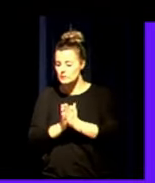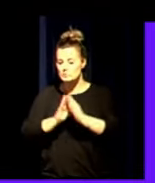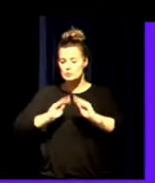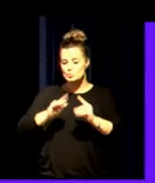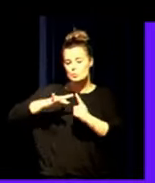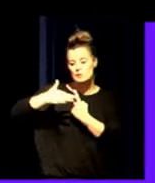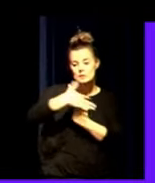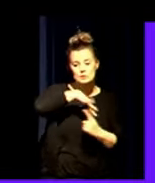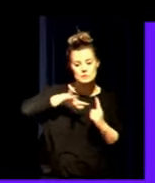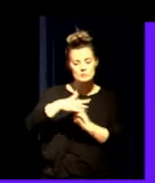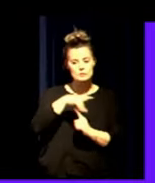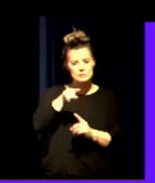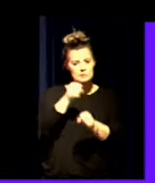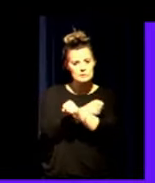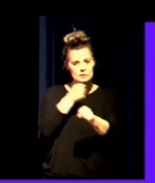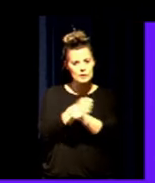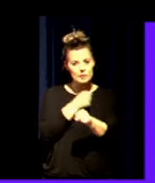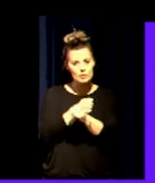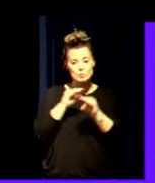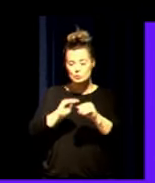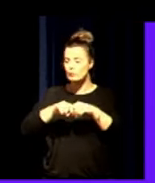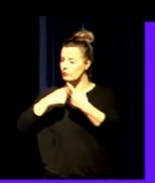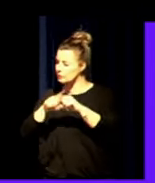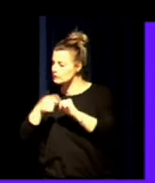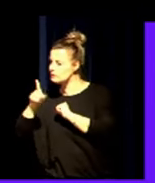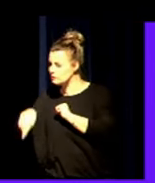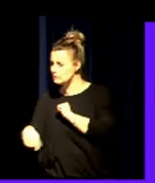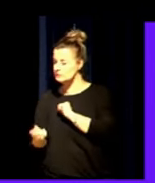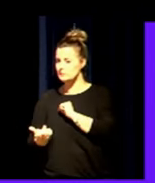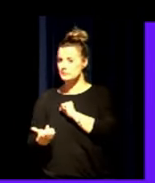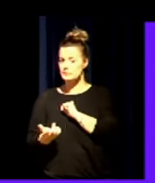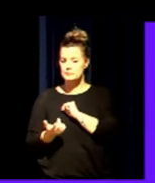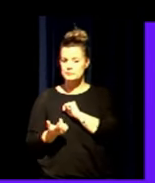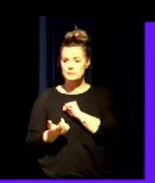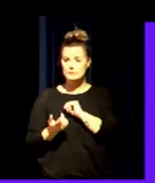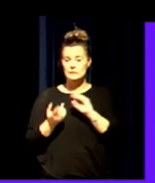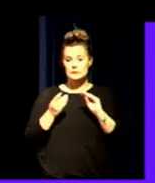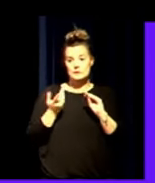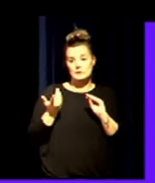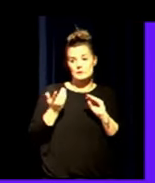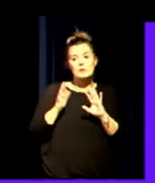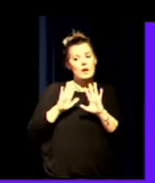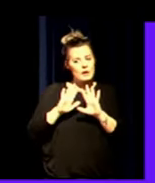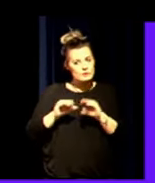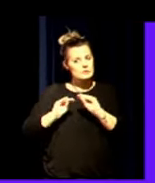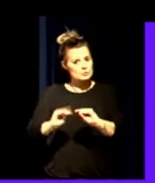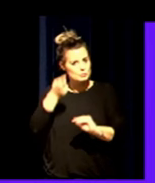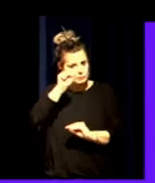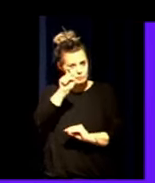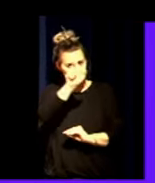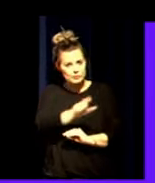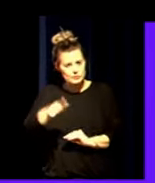entorno, de su propia familia, de su propio profesorado, en